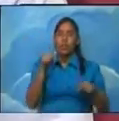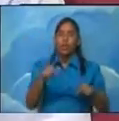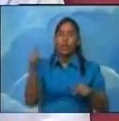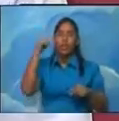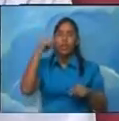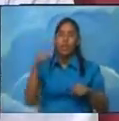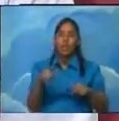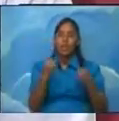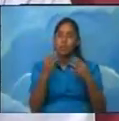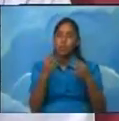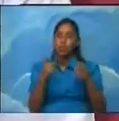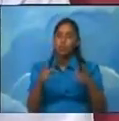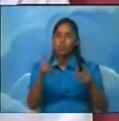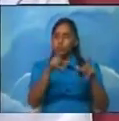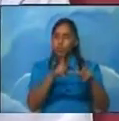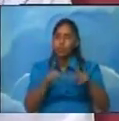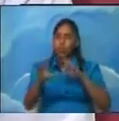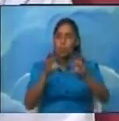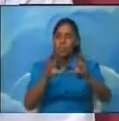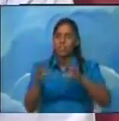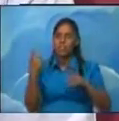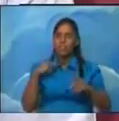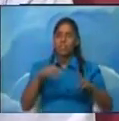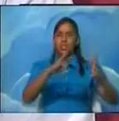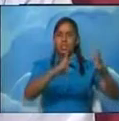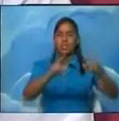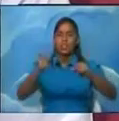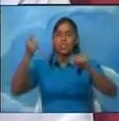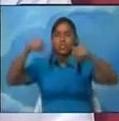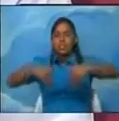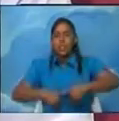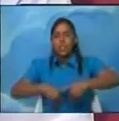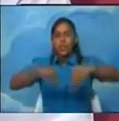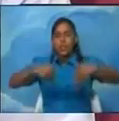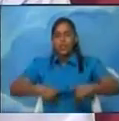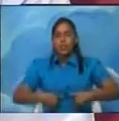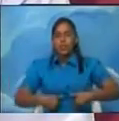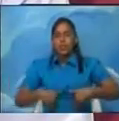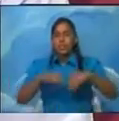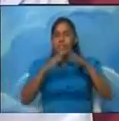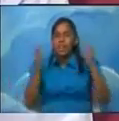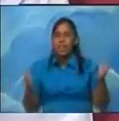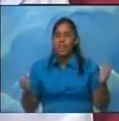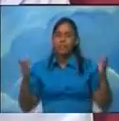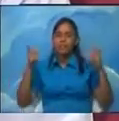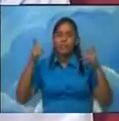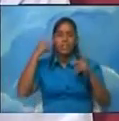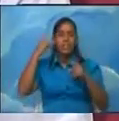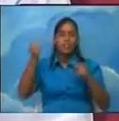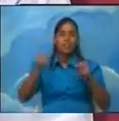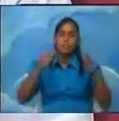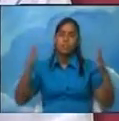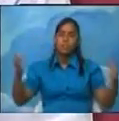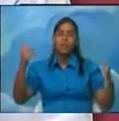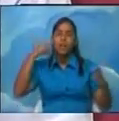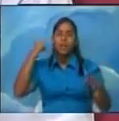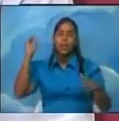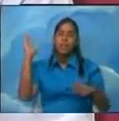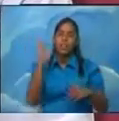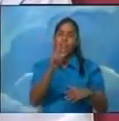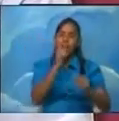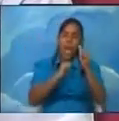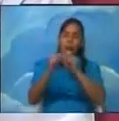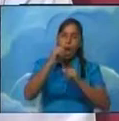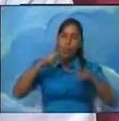hay muchos países que tienen tierra y tienen que hacer grandes esfuerzos y grandes inversiones, amados hermanos, para traer agua